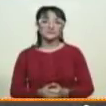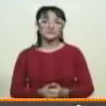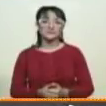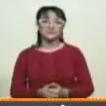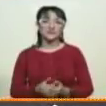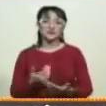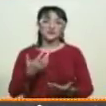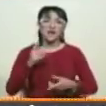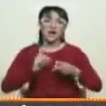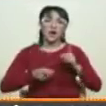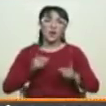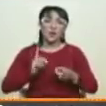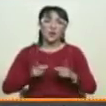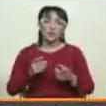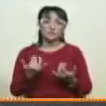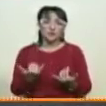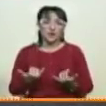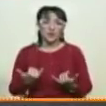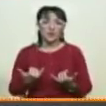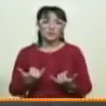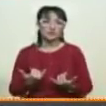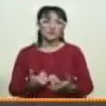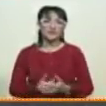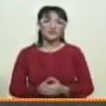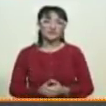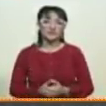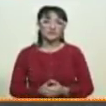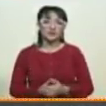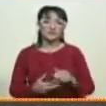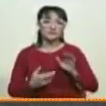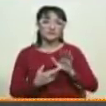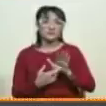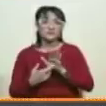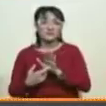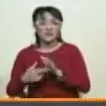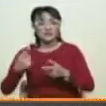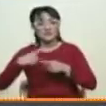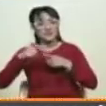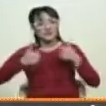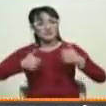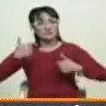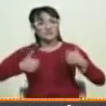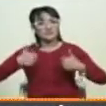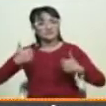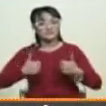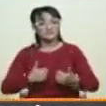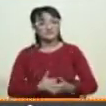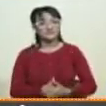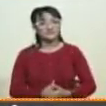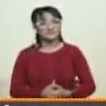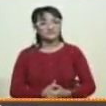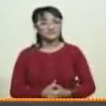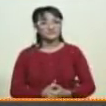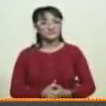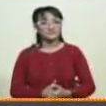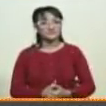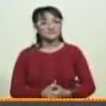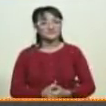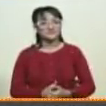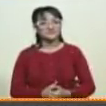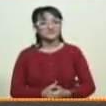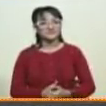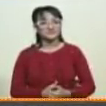hay elementos que en el día de hoy los representantes de los diferentes candidatos ponen en cuestión, se puedan,